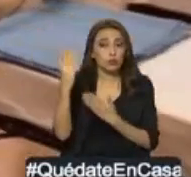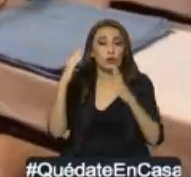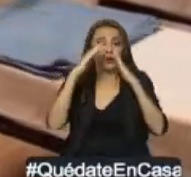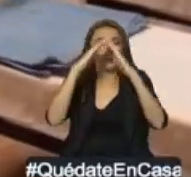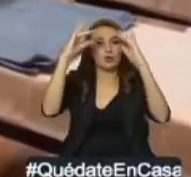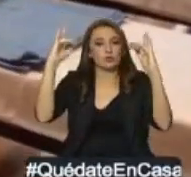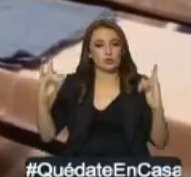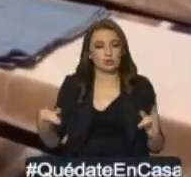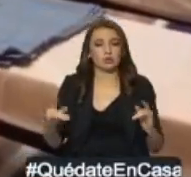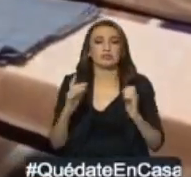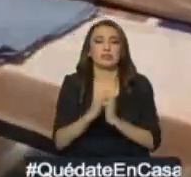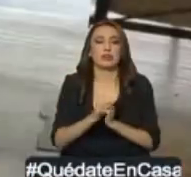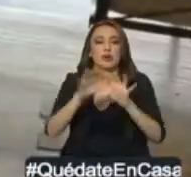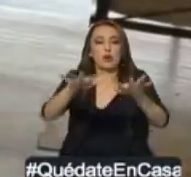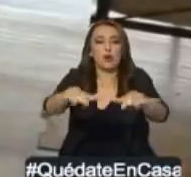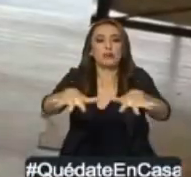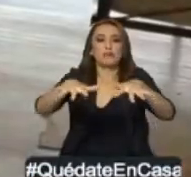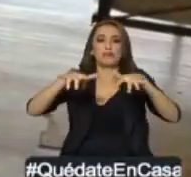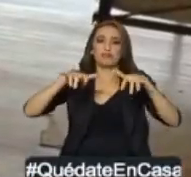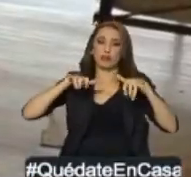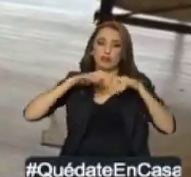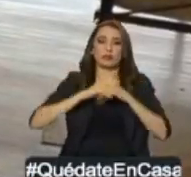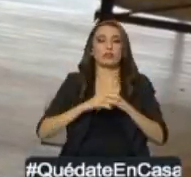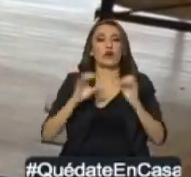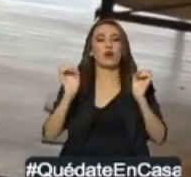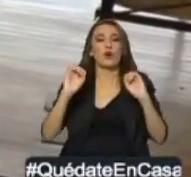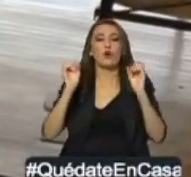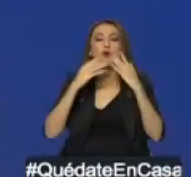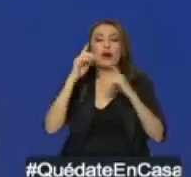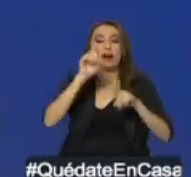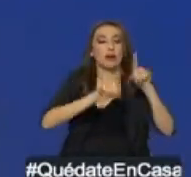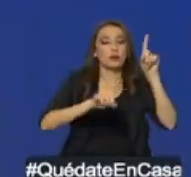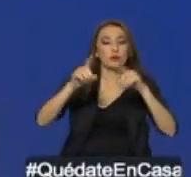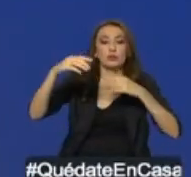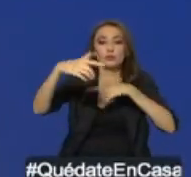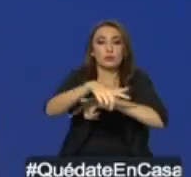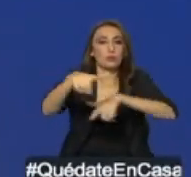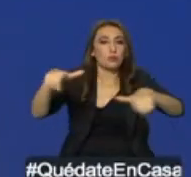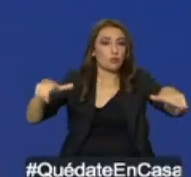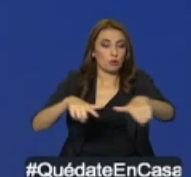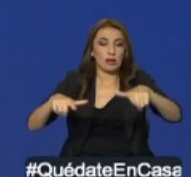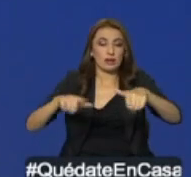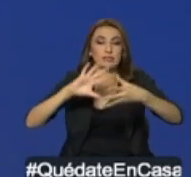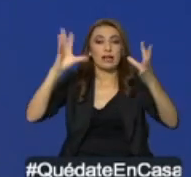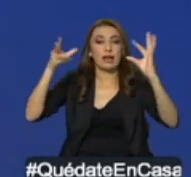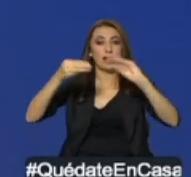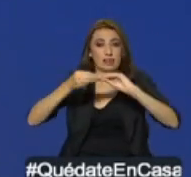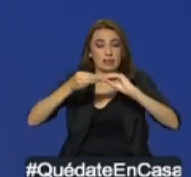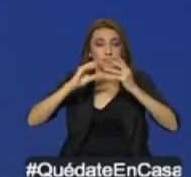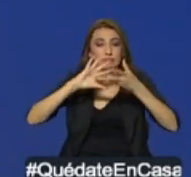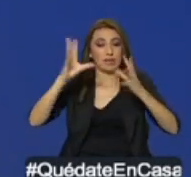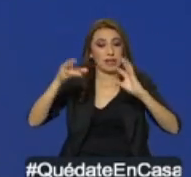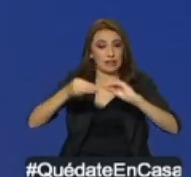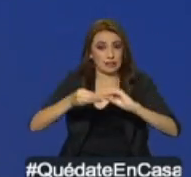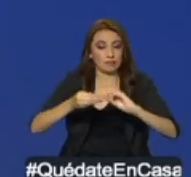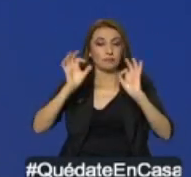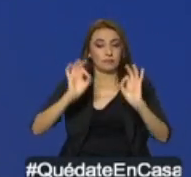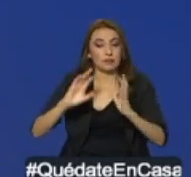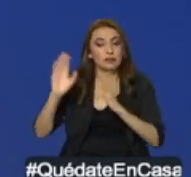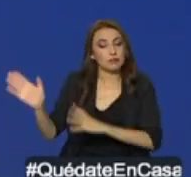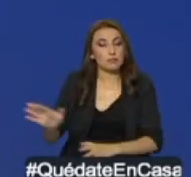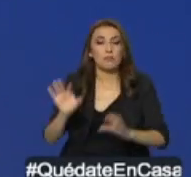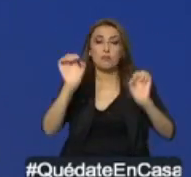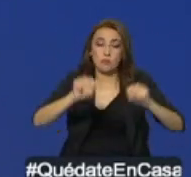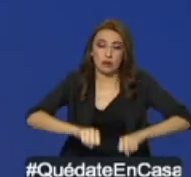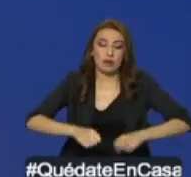centros de convenciones campamentos que estamos acondicionando para que todos los pacientes de menor necesidad que no